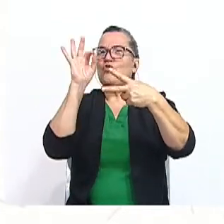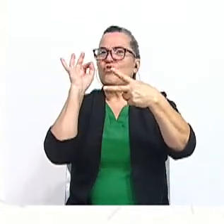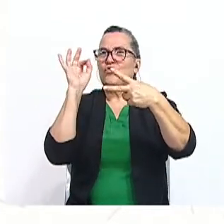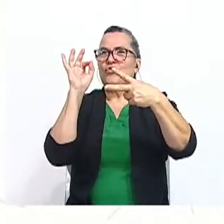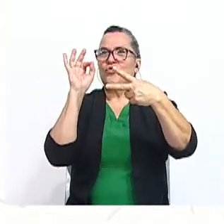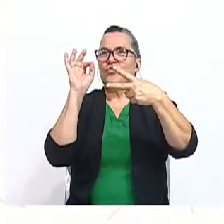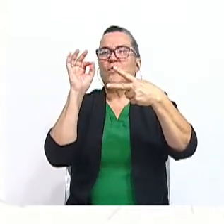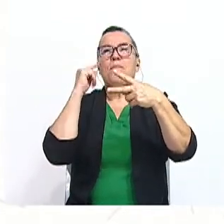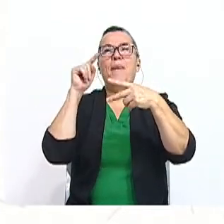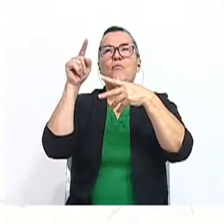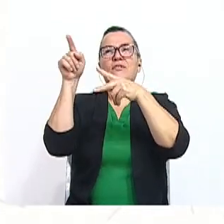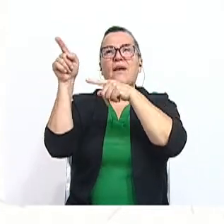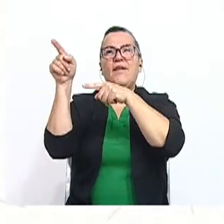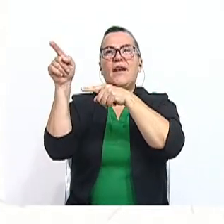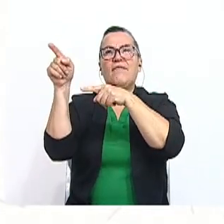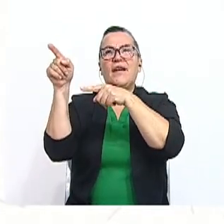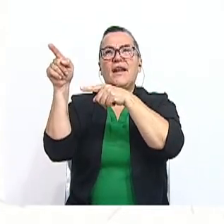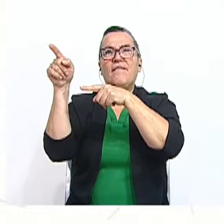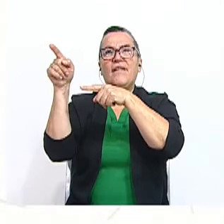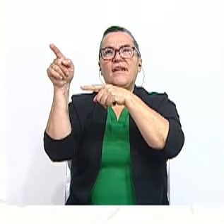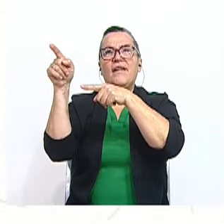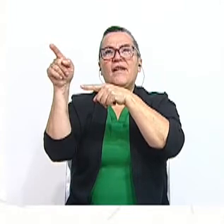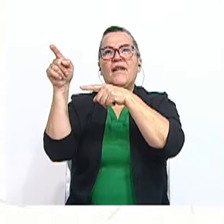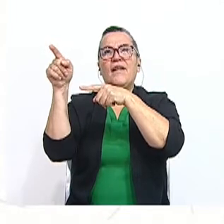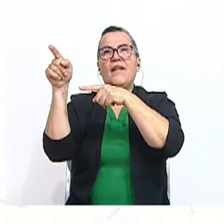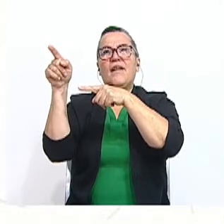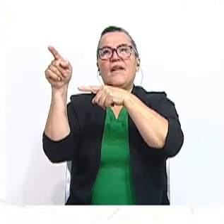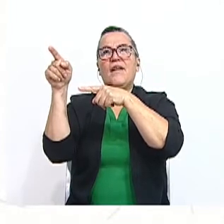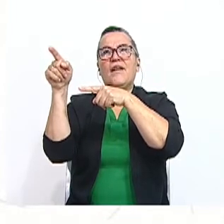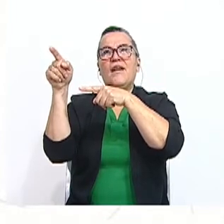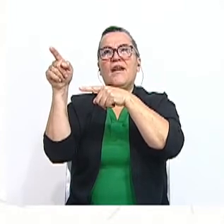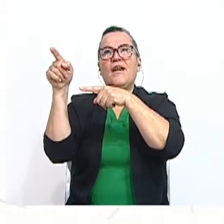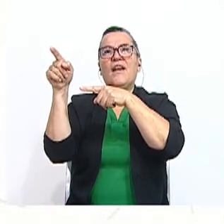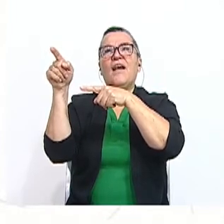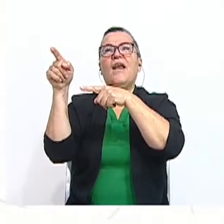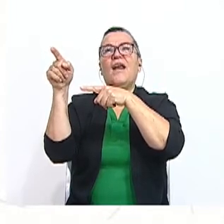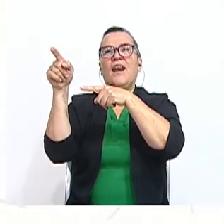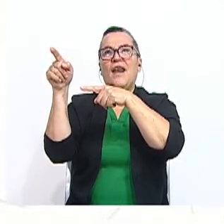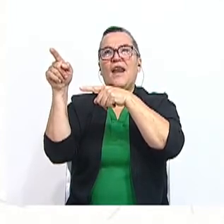descubrimos? Vamos a ver. Descubrimos lo que son,